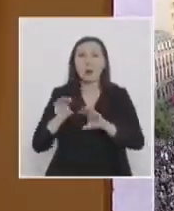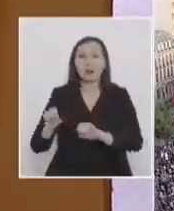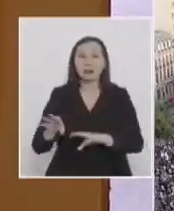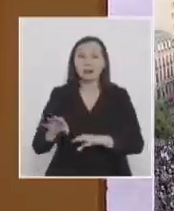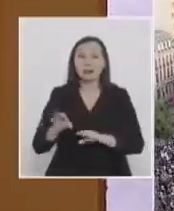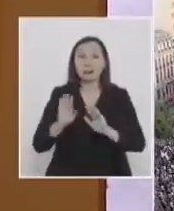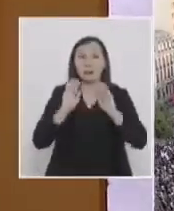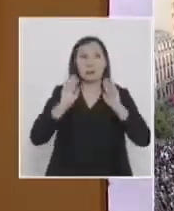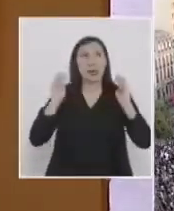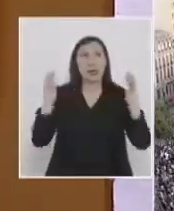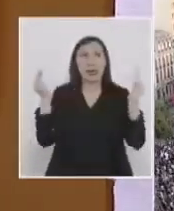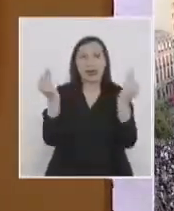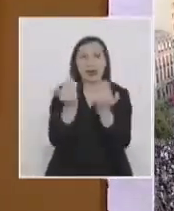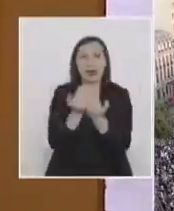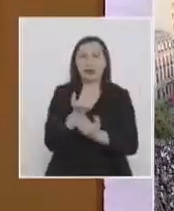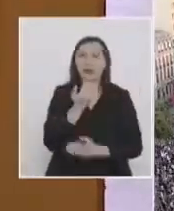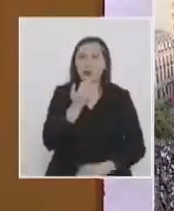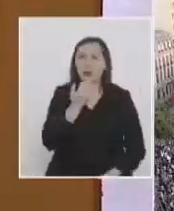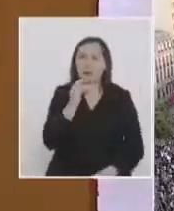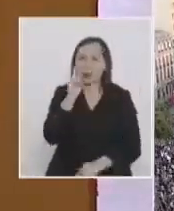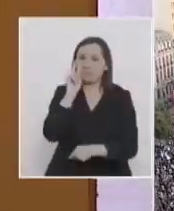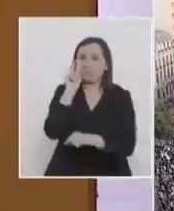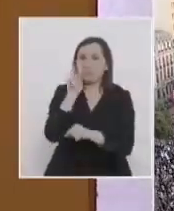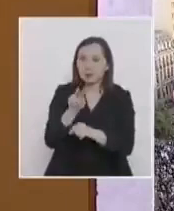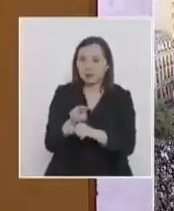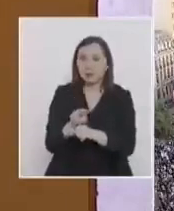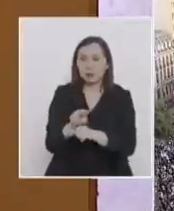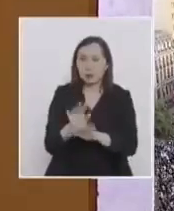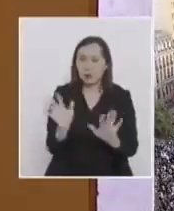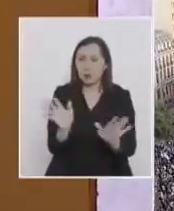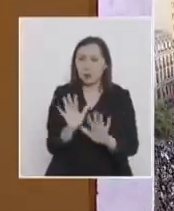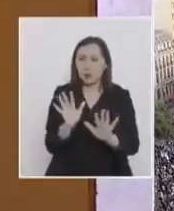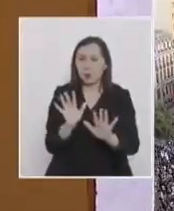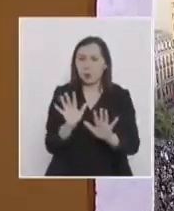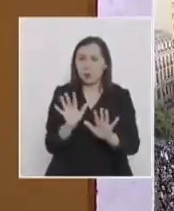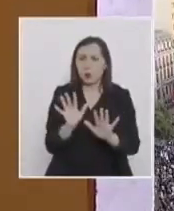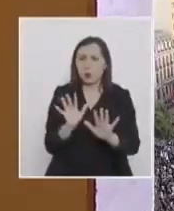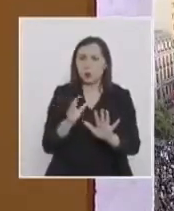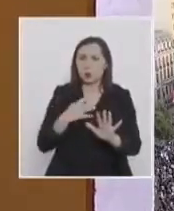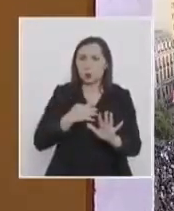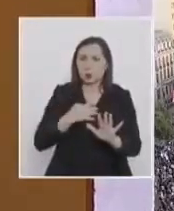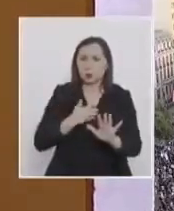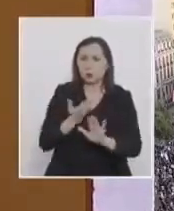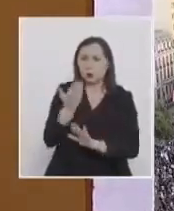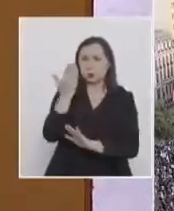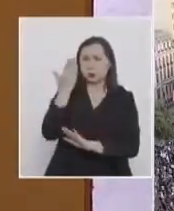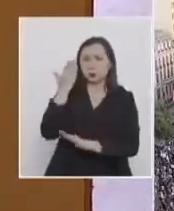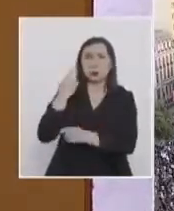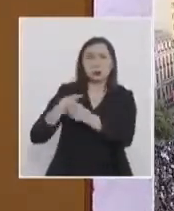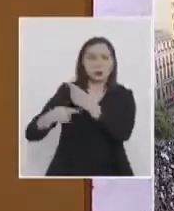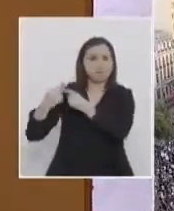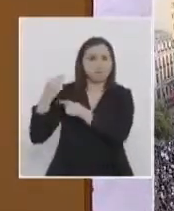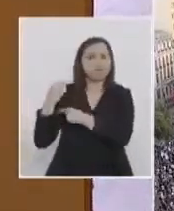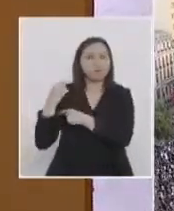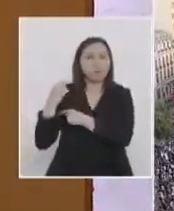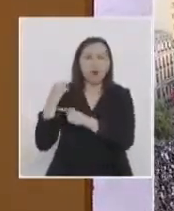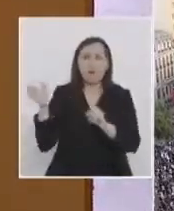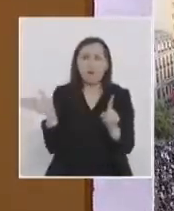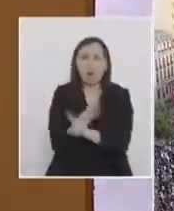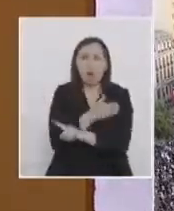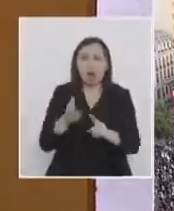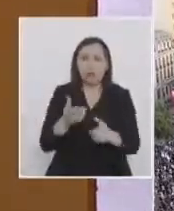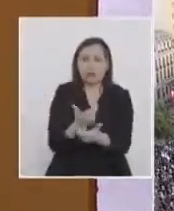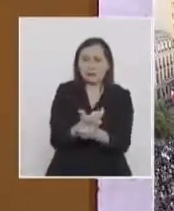Pero estas paredes también han sido testigos del horror de un pasado de violencia y opresión que no